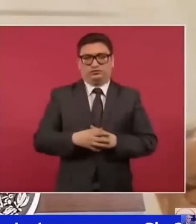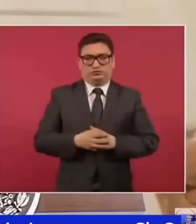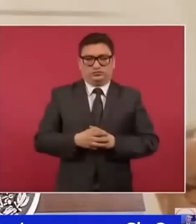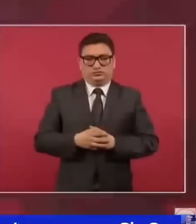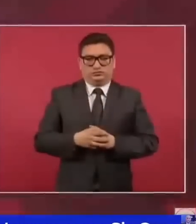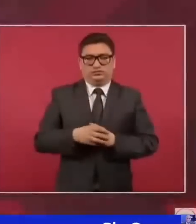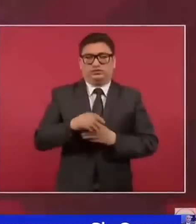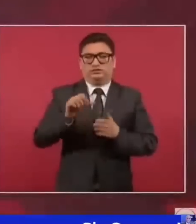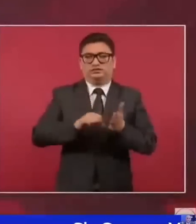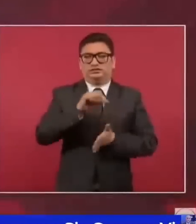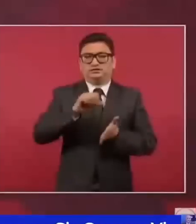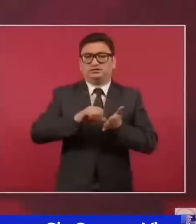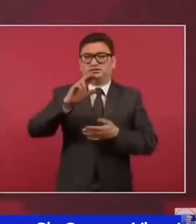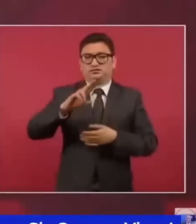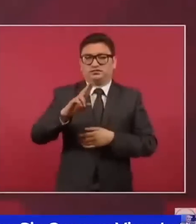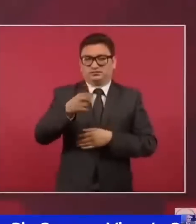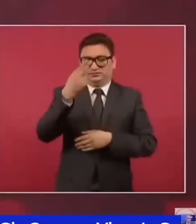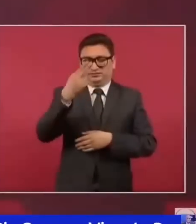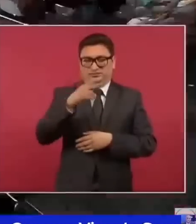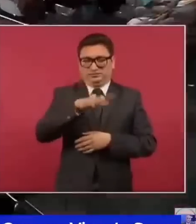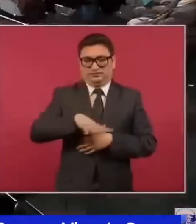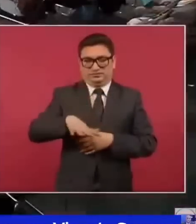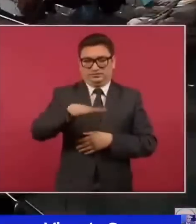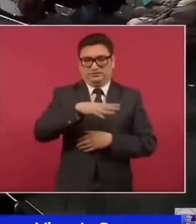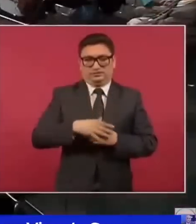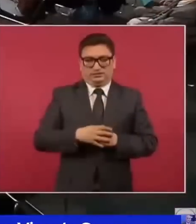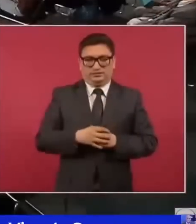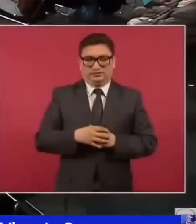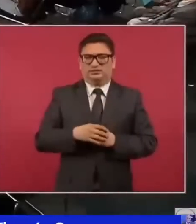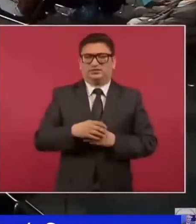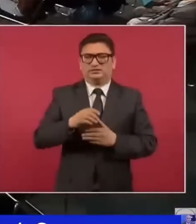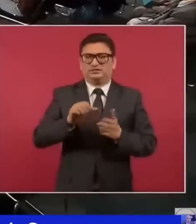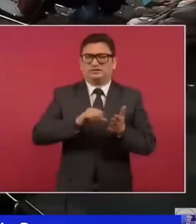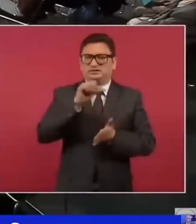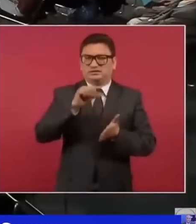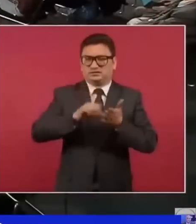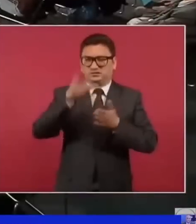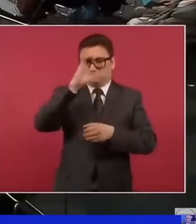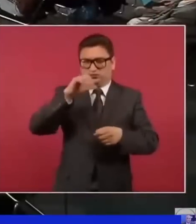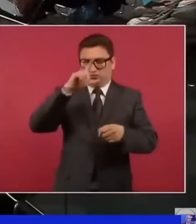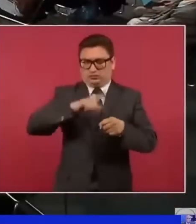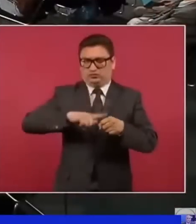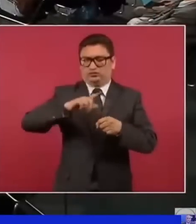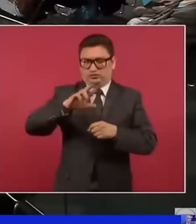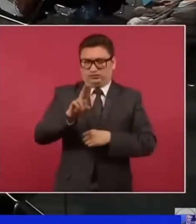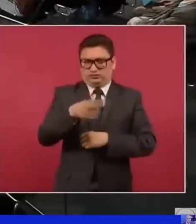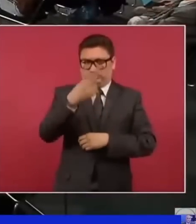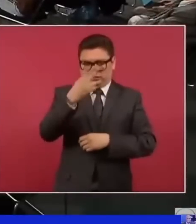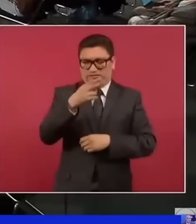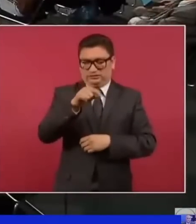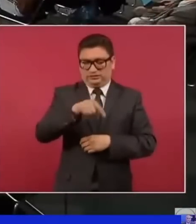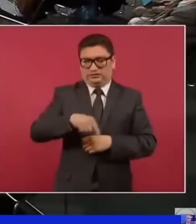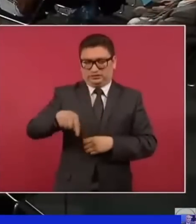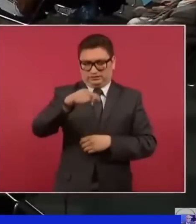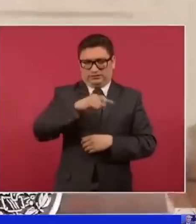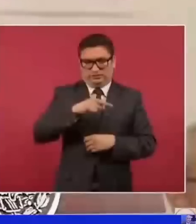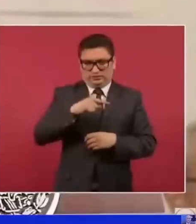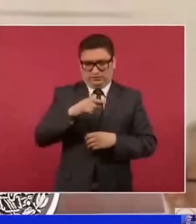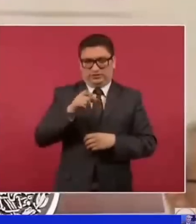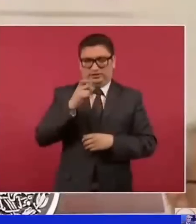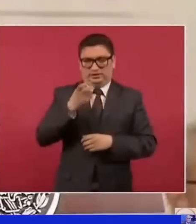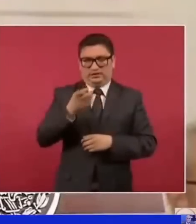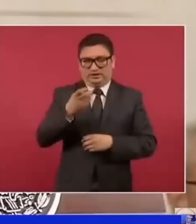al Centro Universitario, Centro Cultural Universitario, que es de los